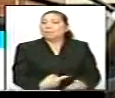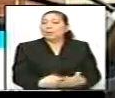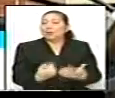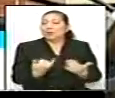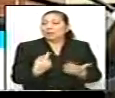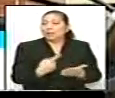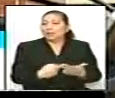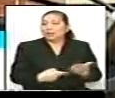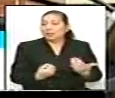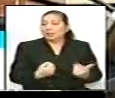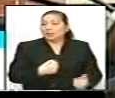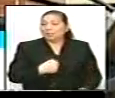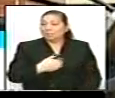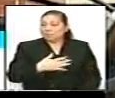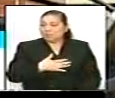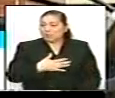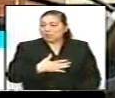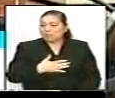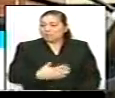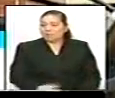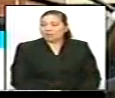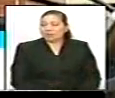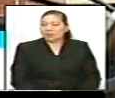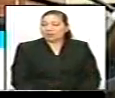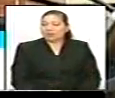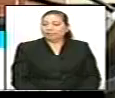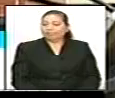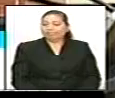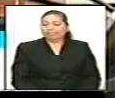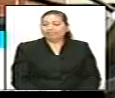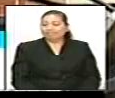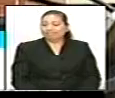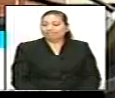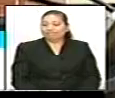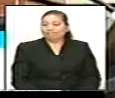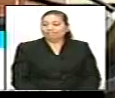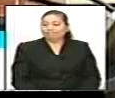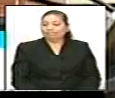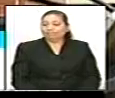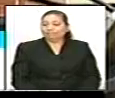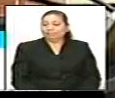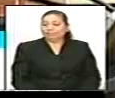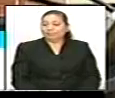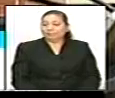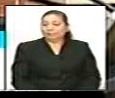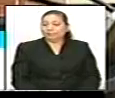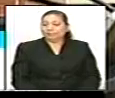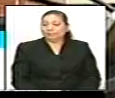esta propiedad que entró a trabajar.